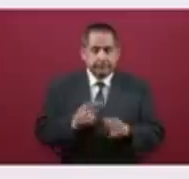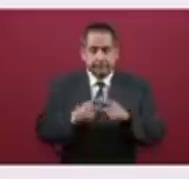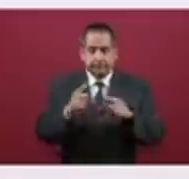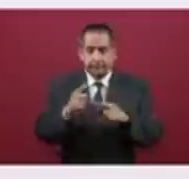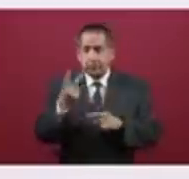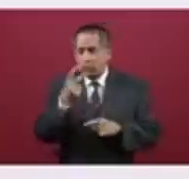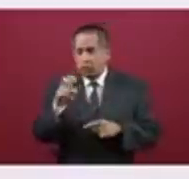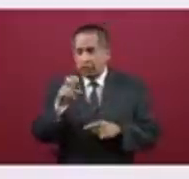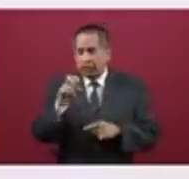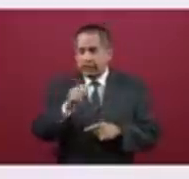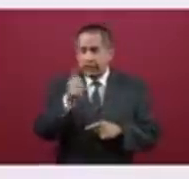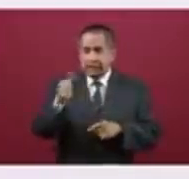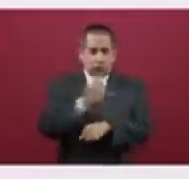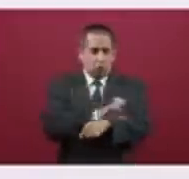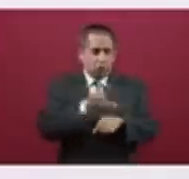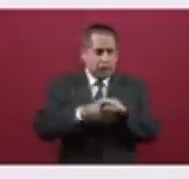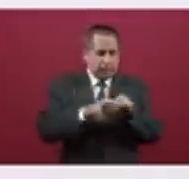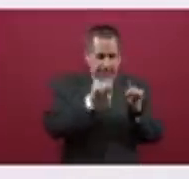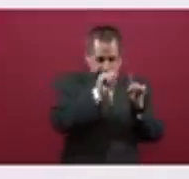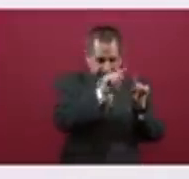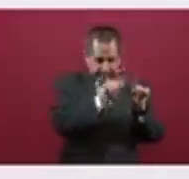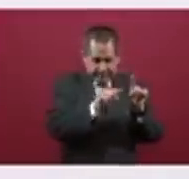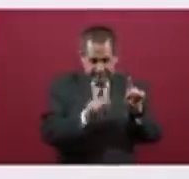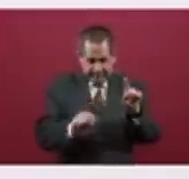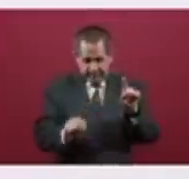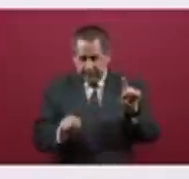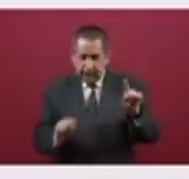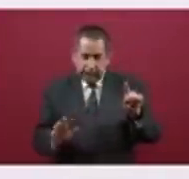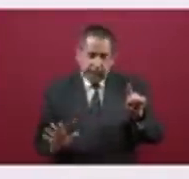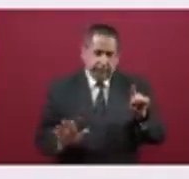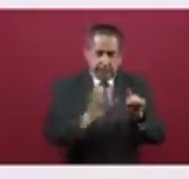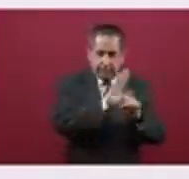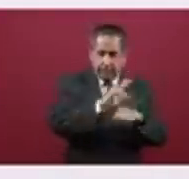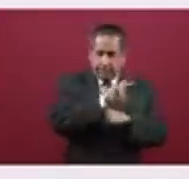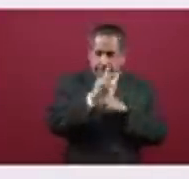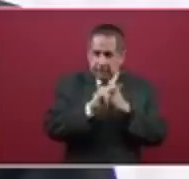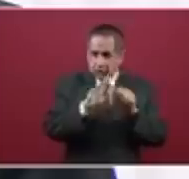266 coordinaciones en todo el país